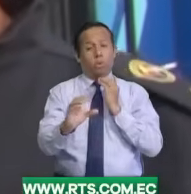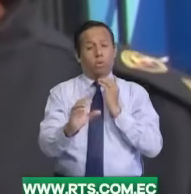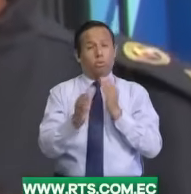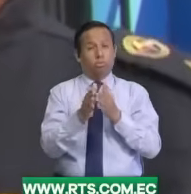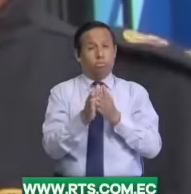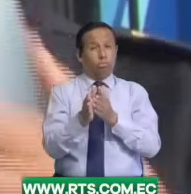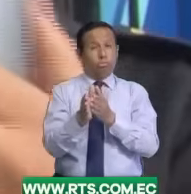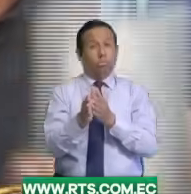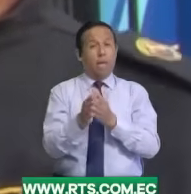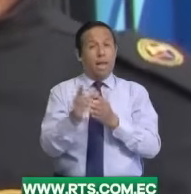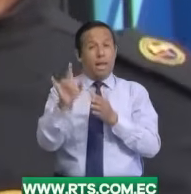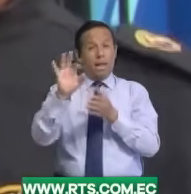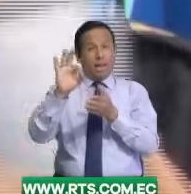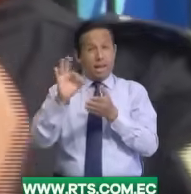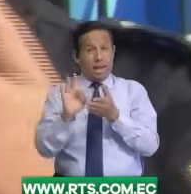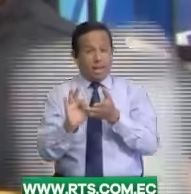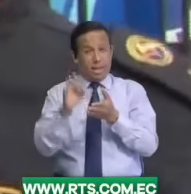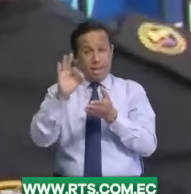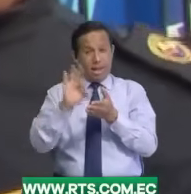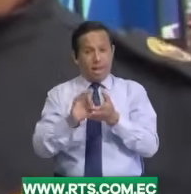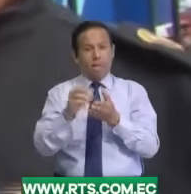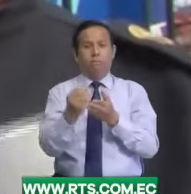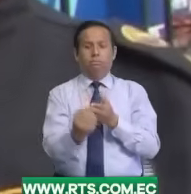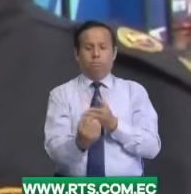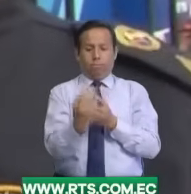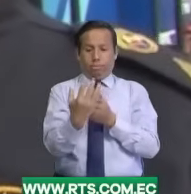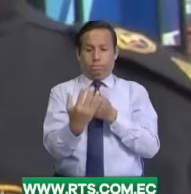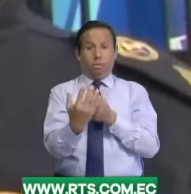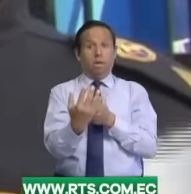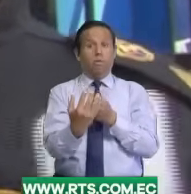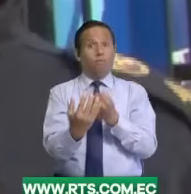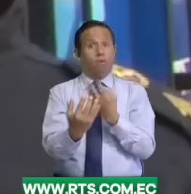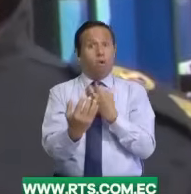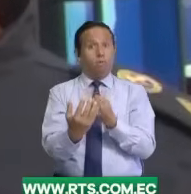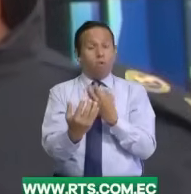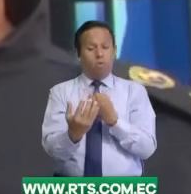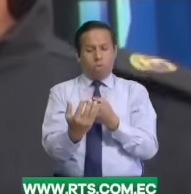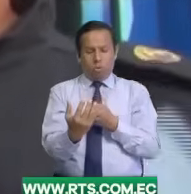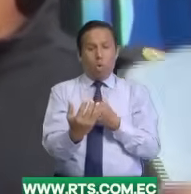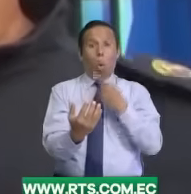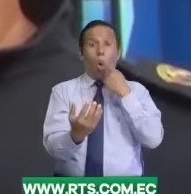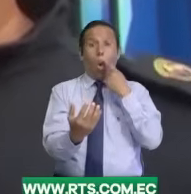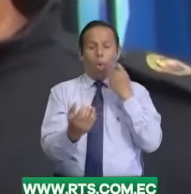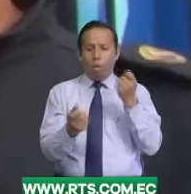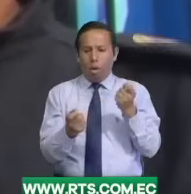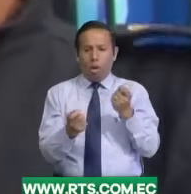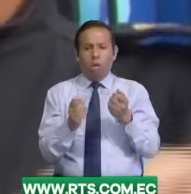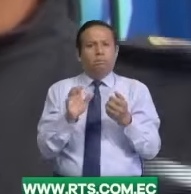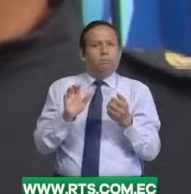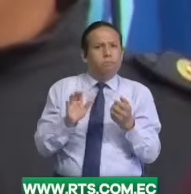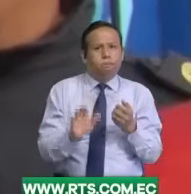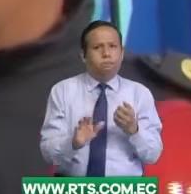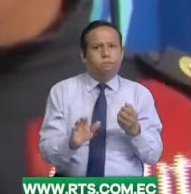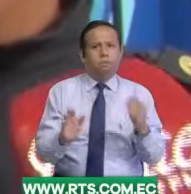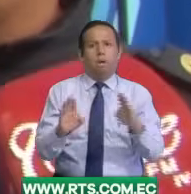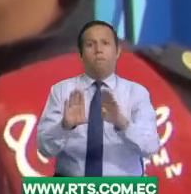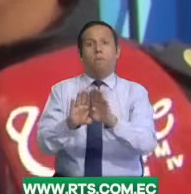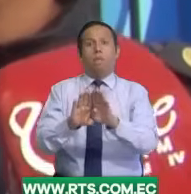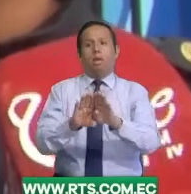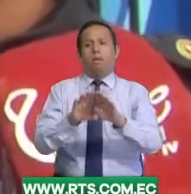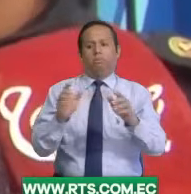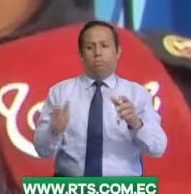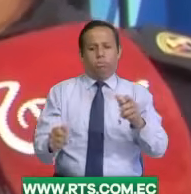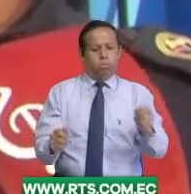un foco en el que es el panel del micro, y entonces al ver eso, él frena, abre la